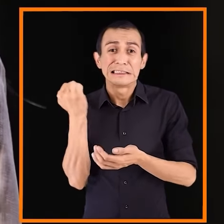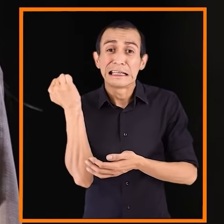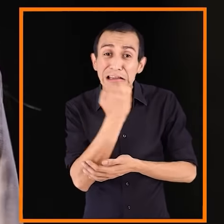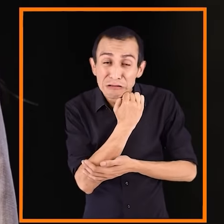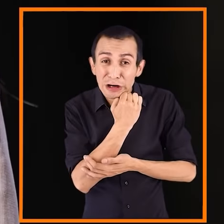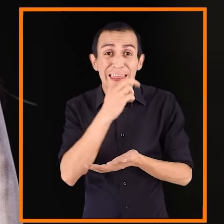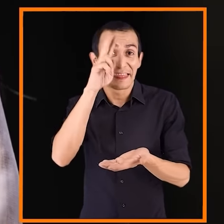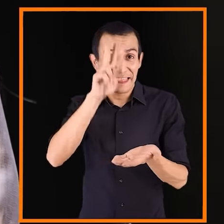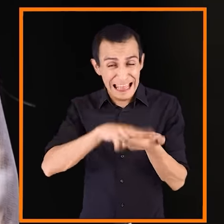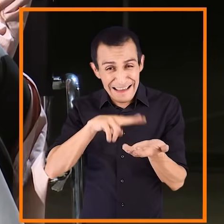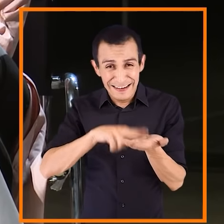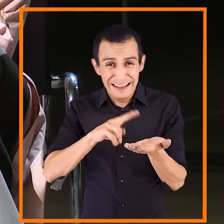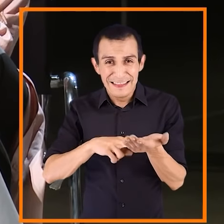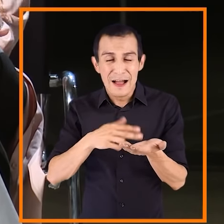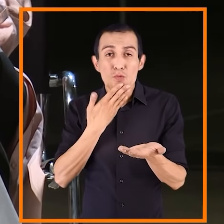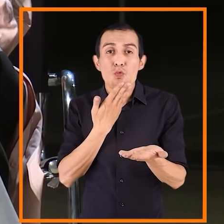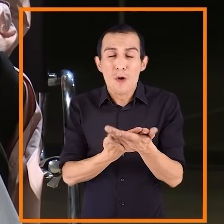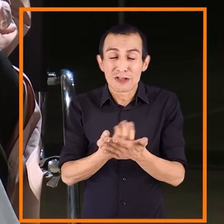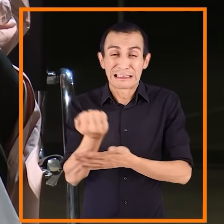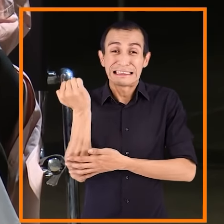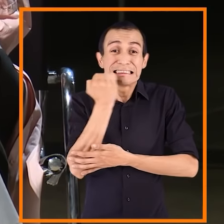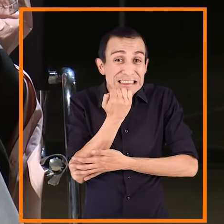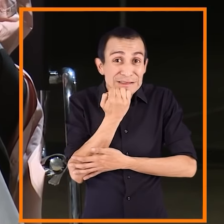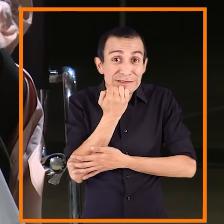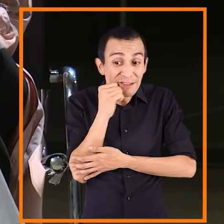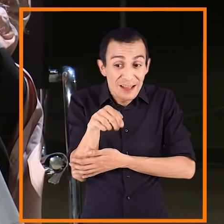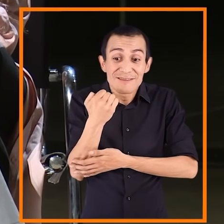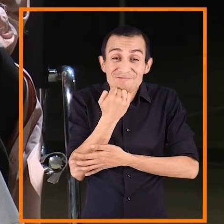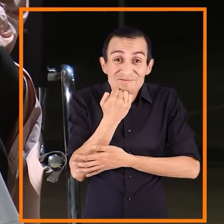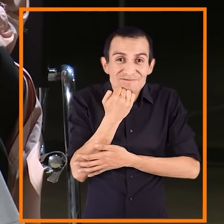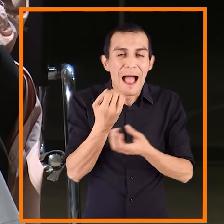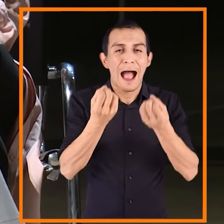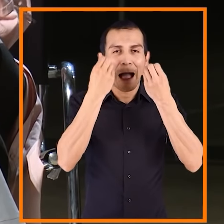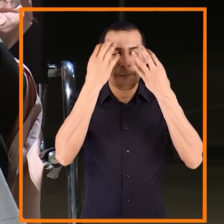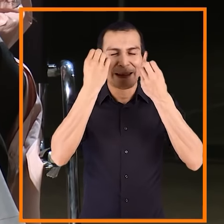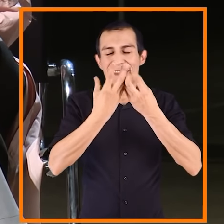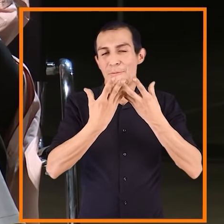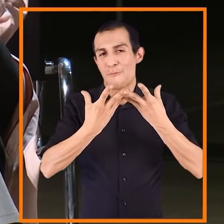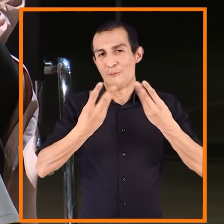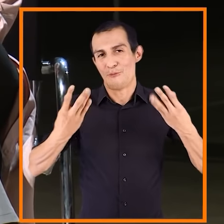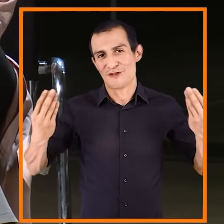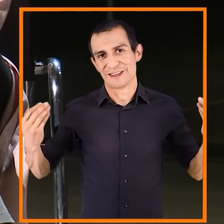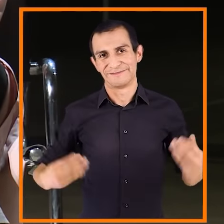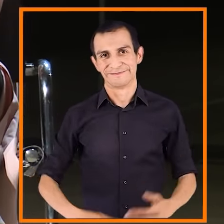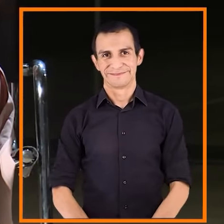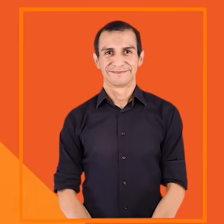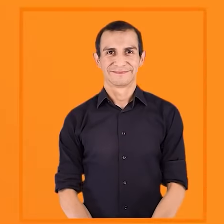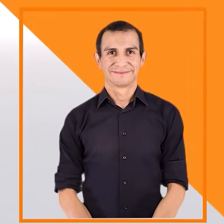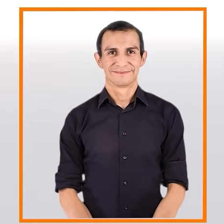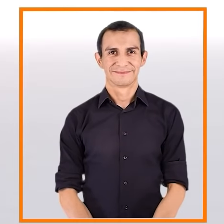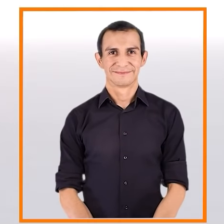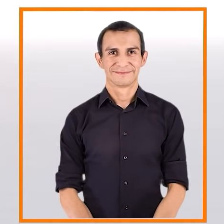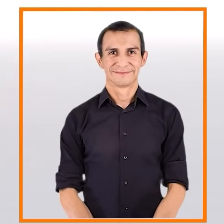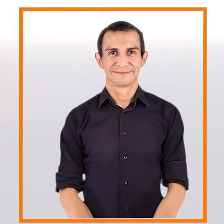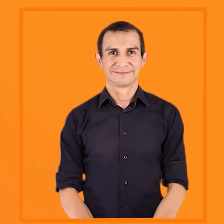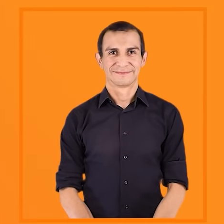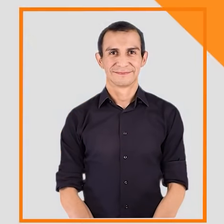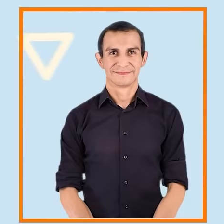pero que se equivoquen realmente. Porque cada vez que tú te equivocas, aprendes un montón.